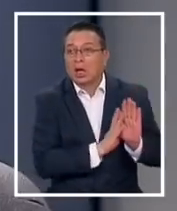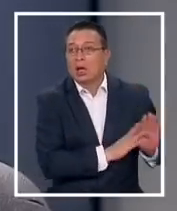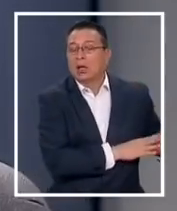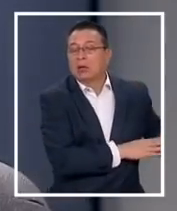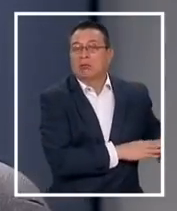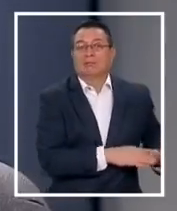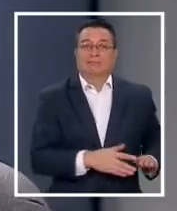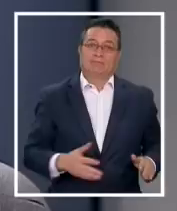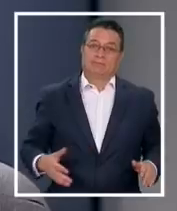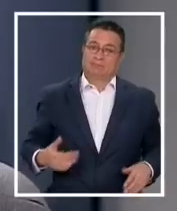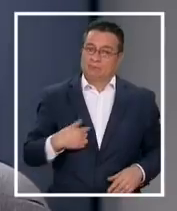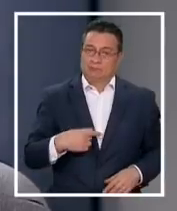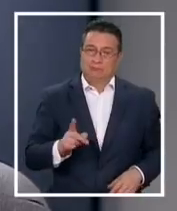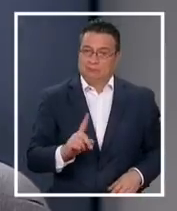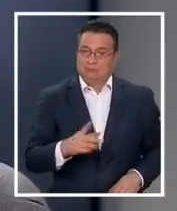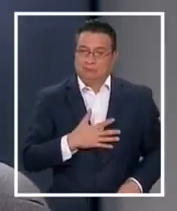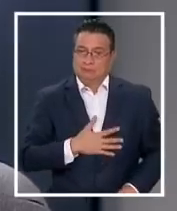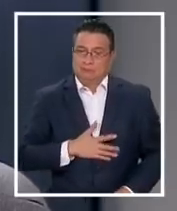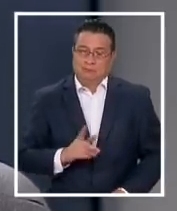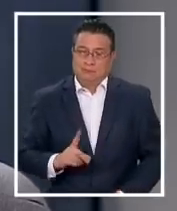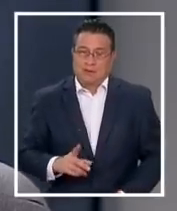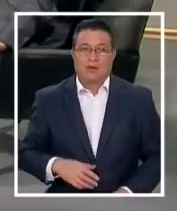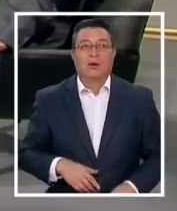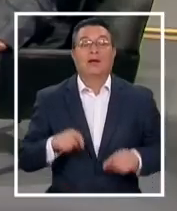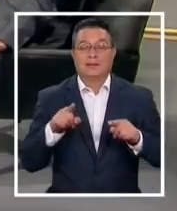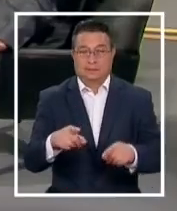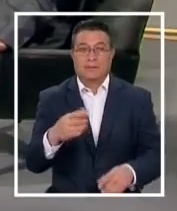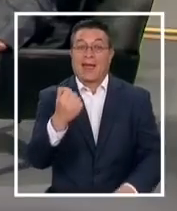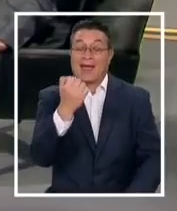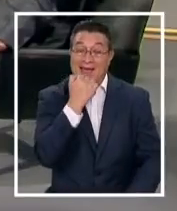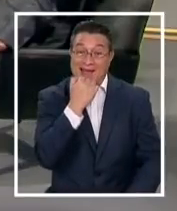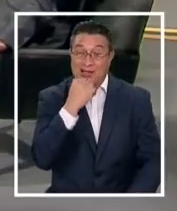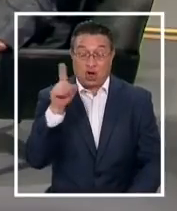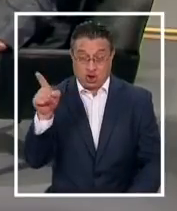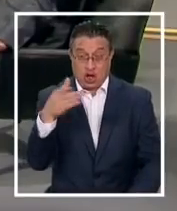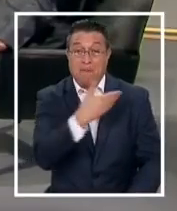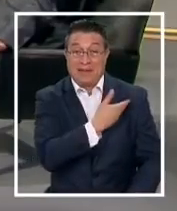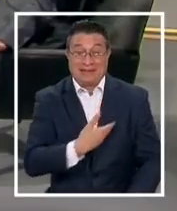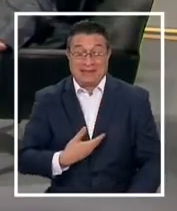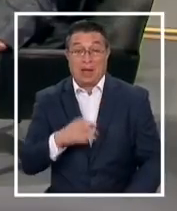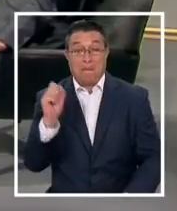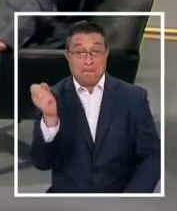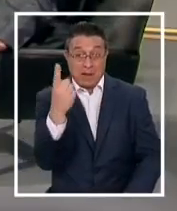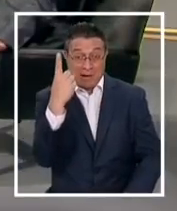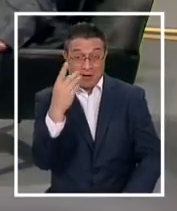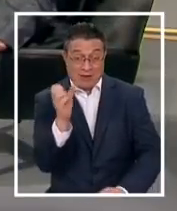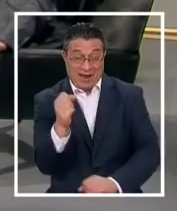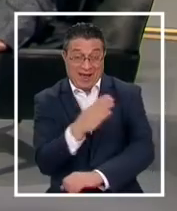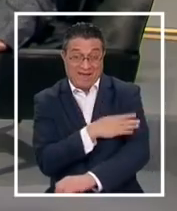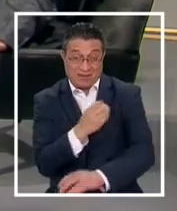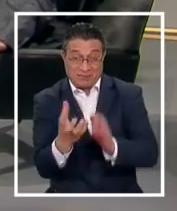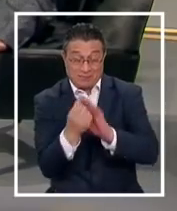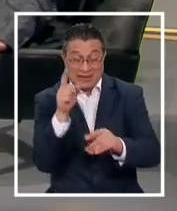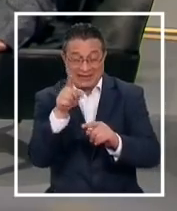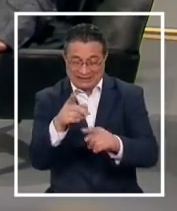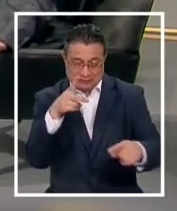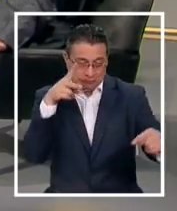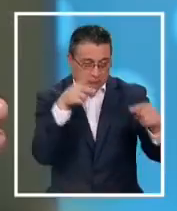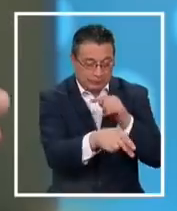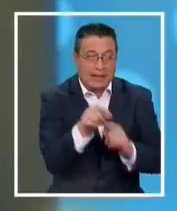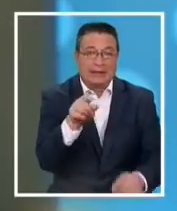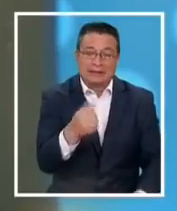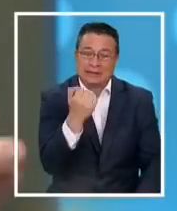no quiero como ciudadano es que el día de mañana... Entonces, el error para mí del Natalia, presidente fue no haber parado el primer retiro. Natalia, la mesa de la